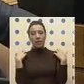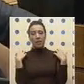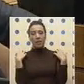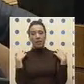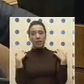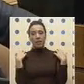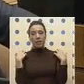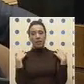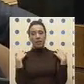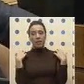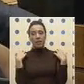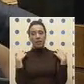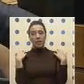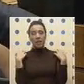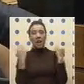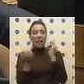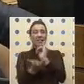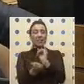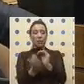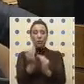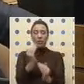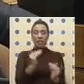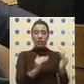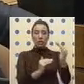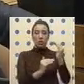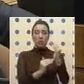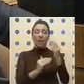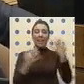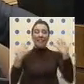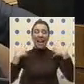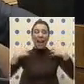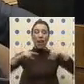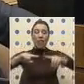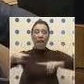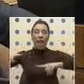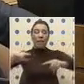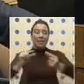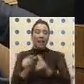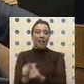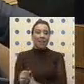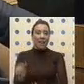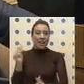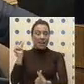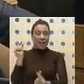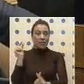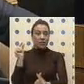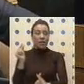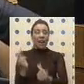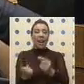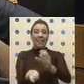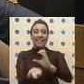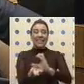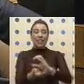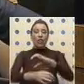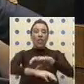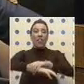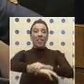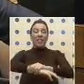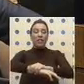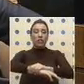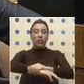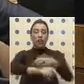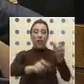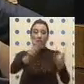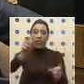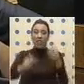en los entes superiores que administran justamente a nivel nacional estos centros de detención de menores, se